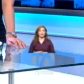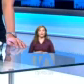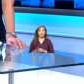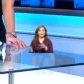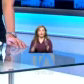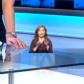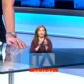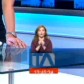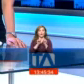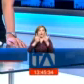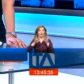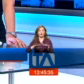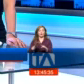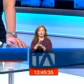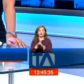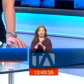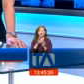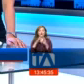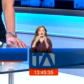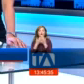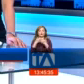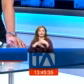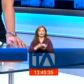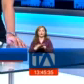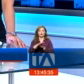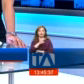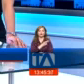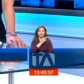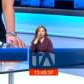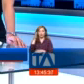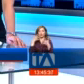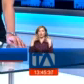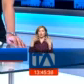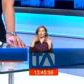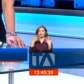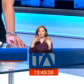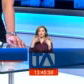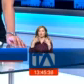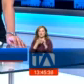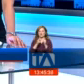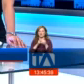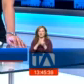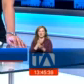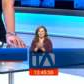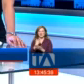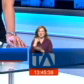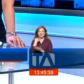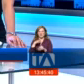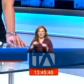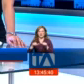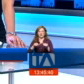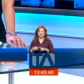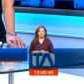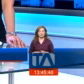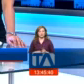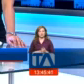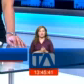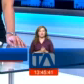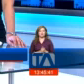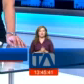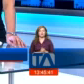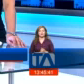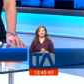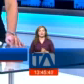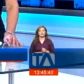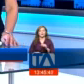Tras 9 meses en funciones, la Comisión Interventora de la Universidad de Guayaquil enfrenta varios tropiezos económicos y administrativos. A esto se suma